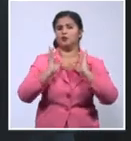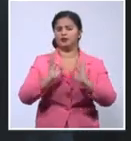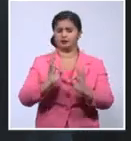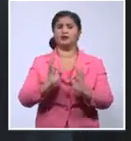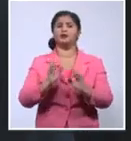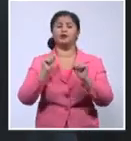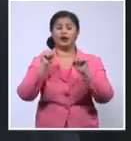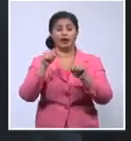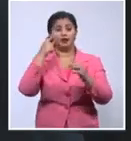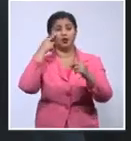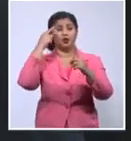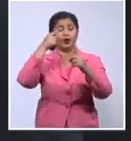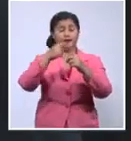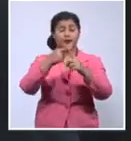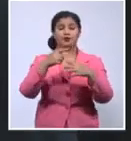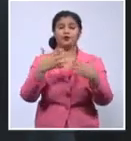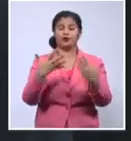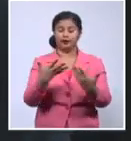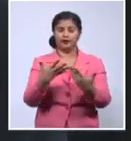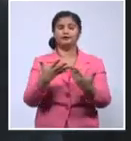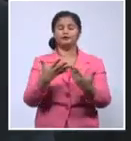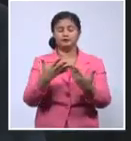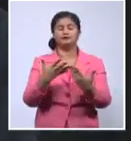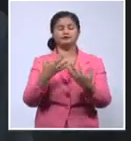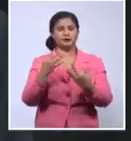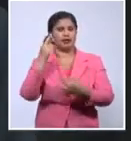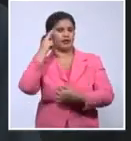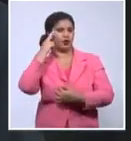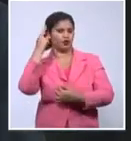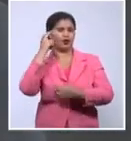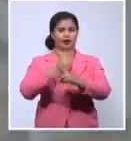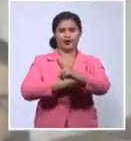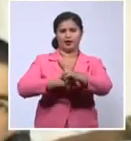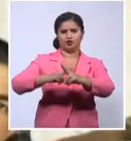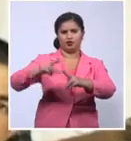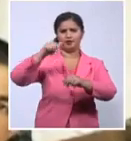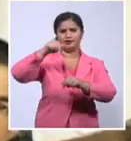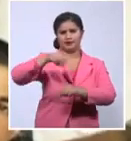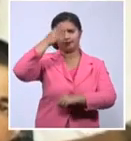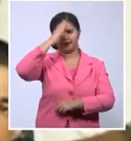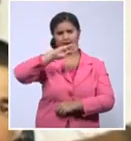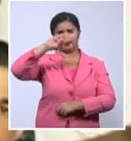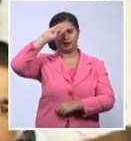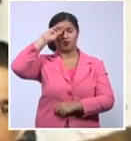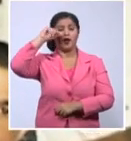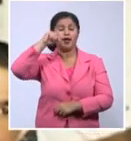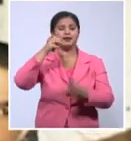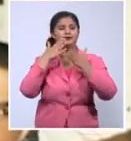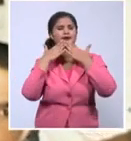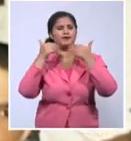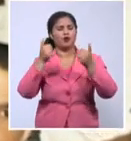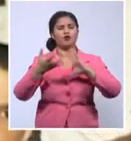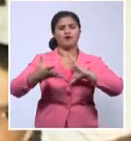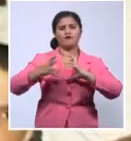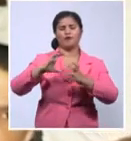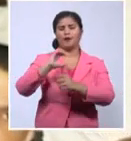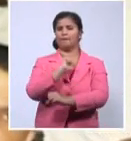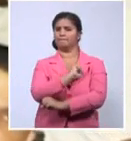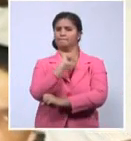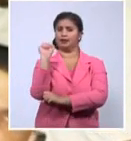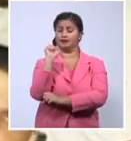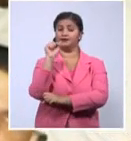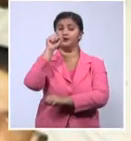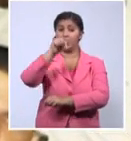unidad, factor estratégico para la victoria. El sistema de escuelas del partido, que arriba a